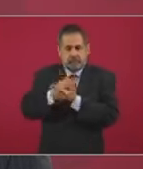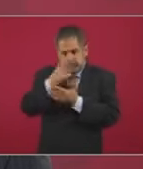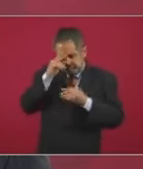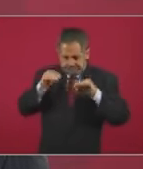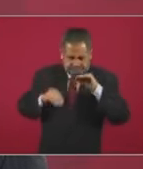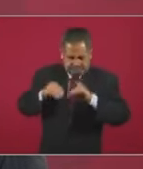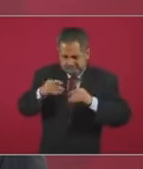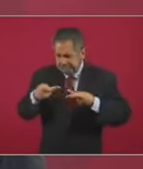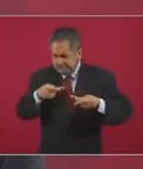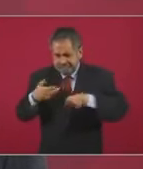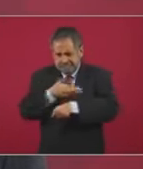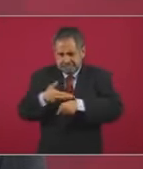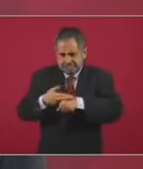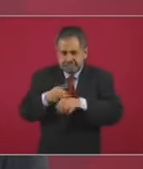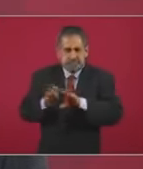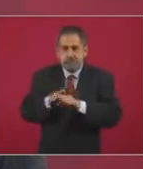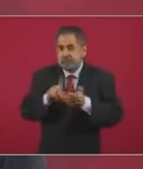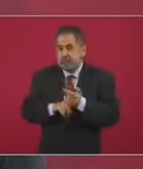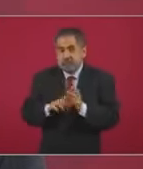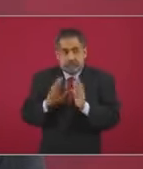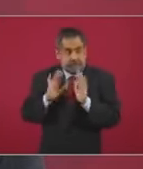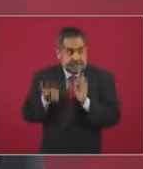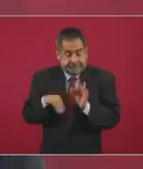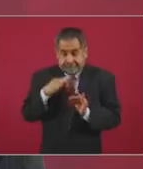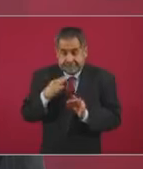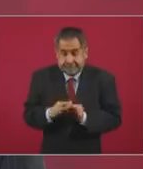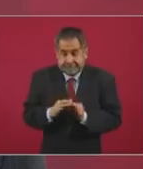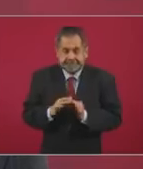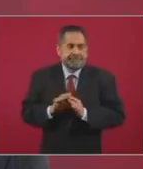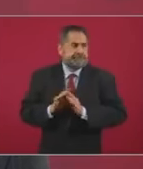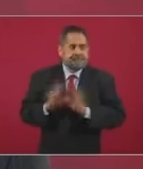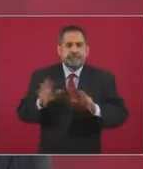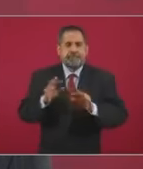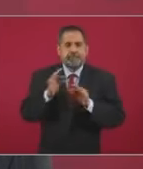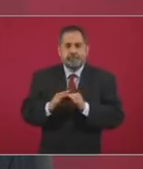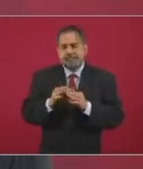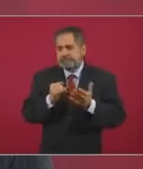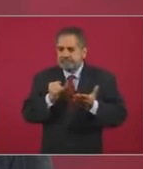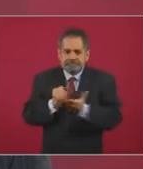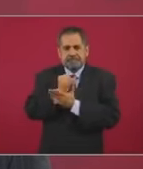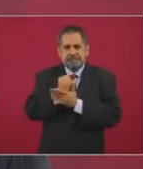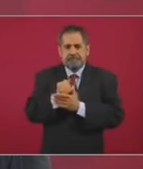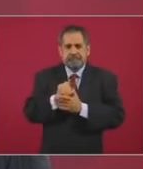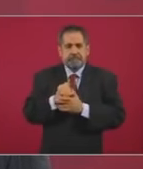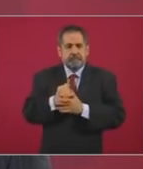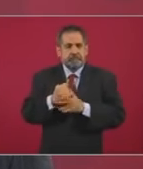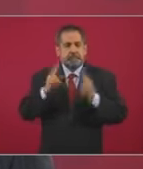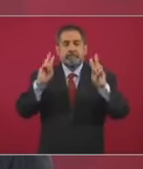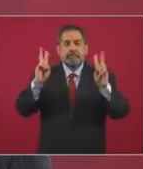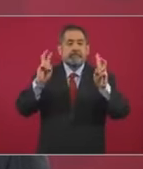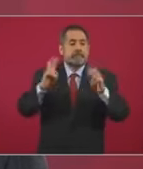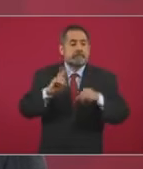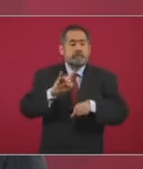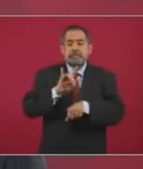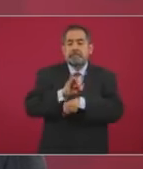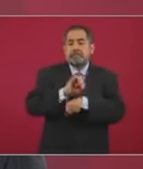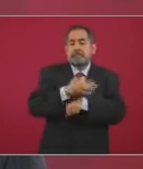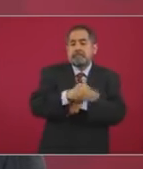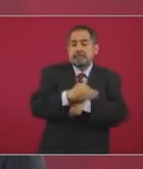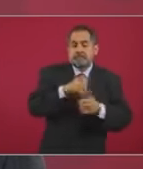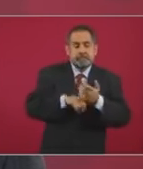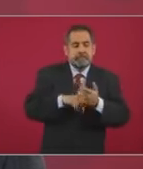de logística, y una vez afinados estos detalles se detonará un simulacro que está planeado